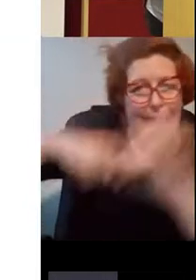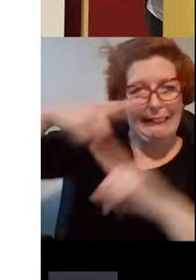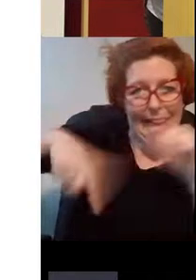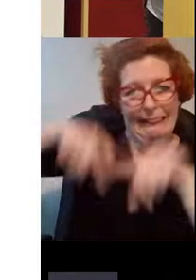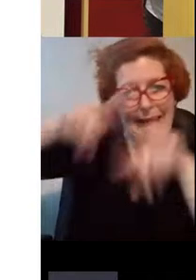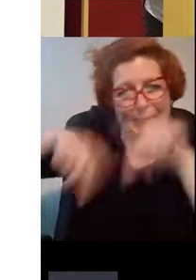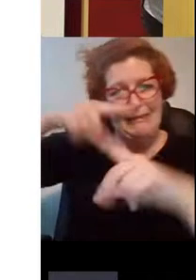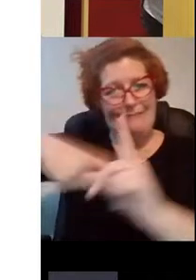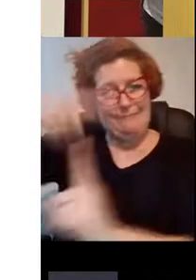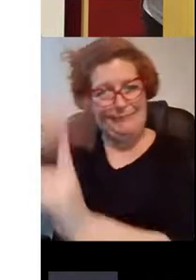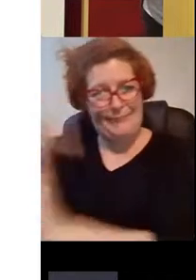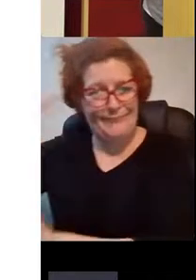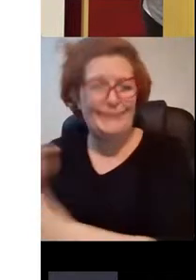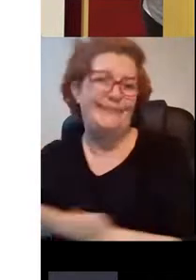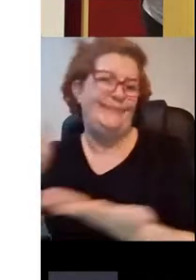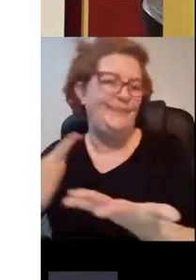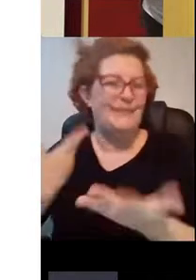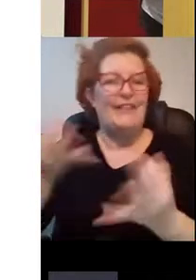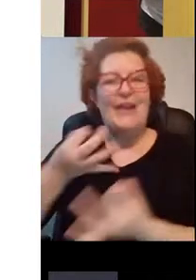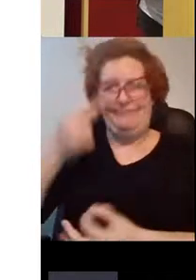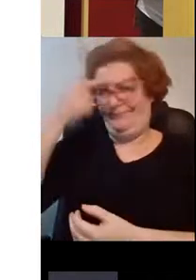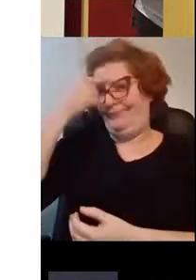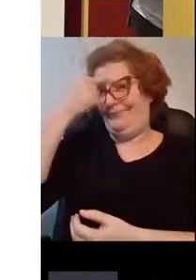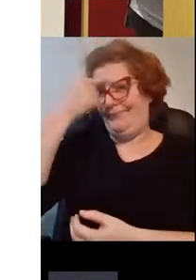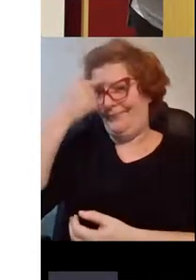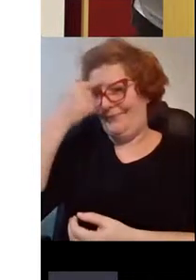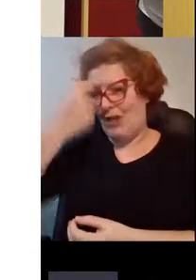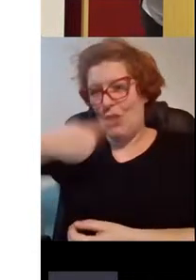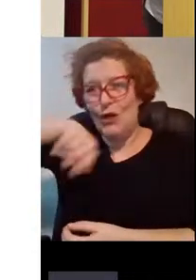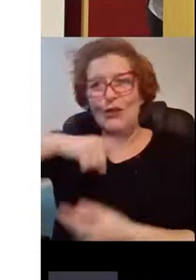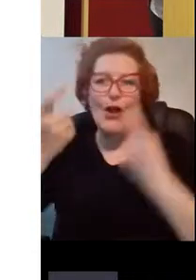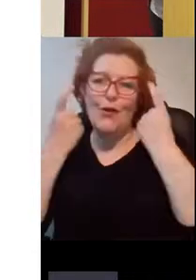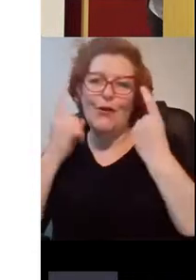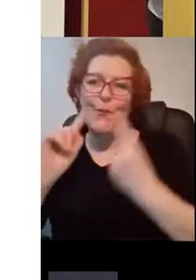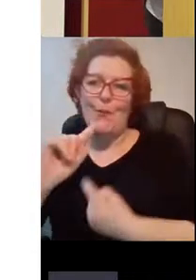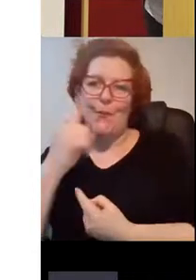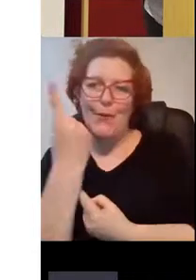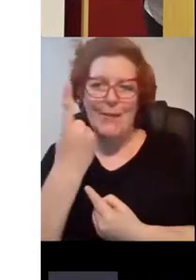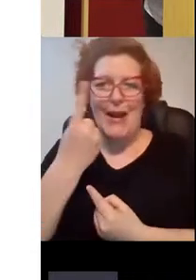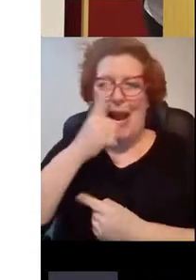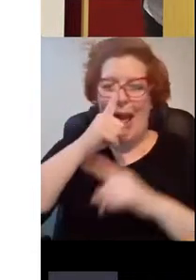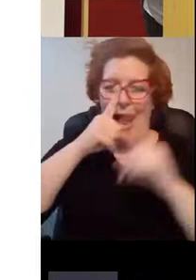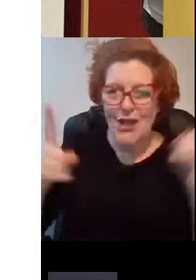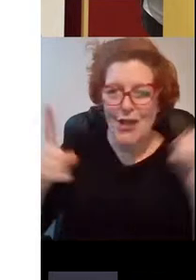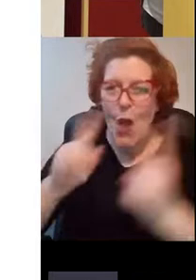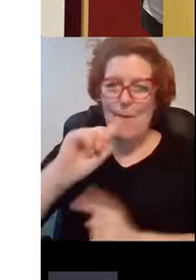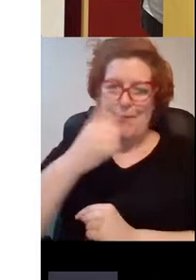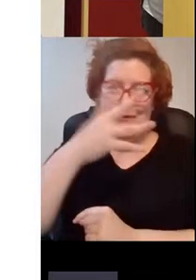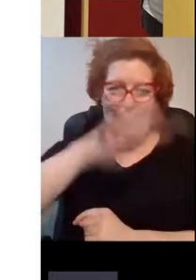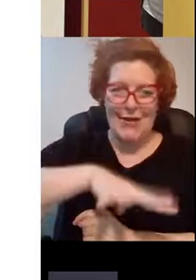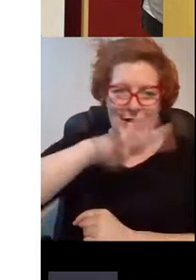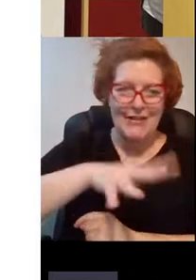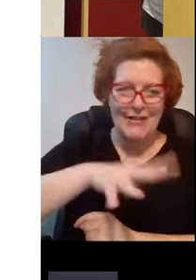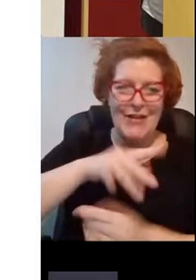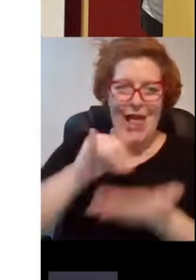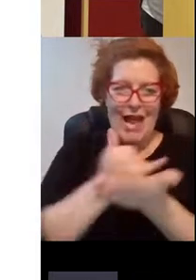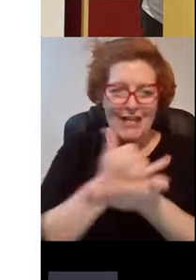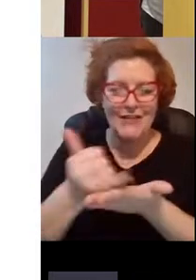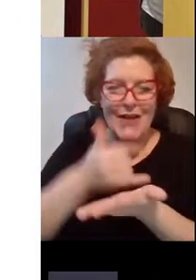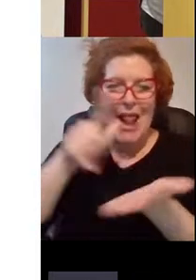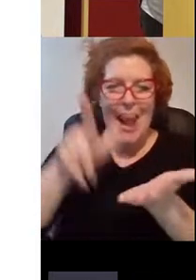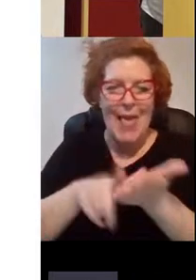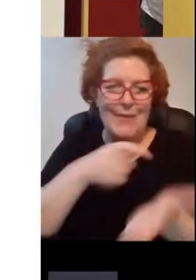considerarlo. Nuestros estudiantes son de primer curso, de primer cuatrimestre, y la asignatura es lengua española en grados